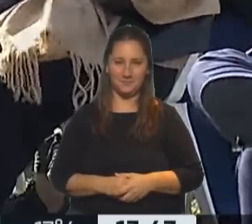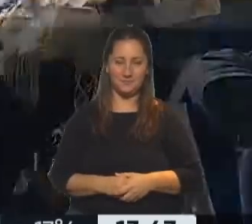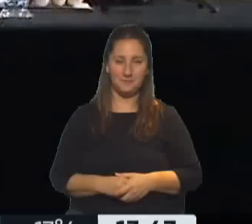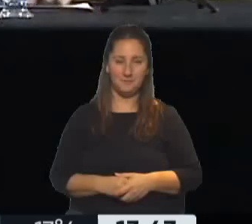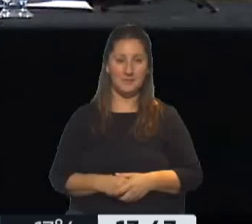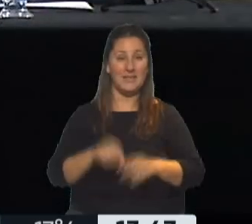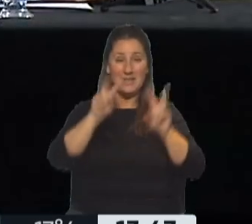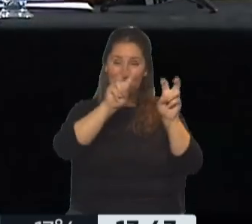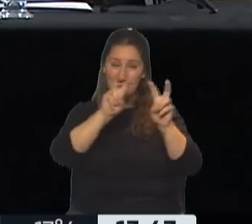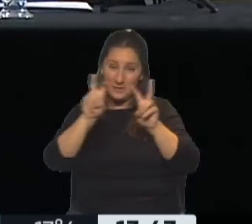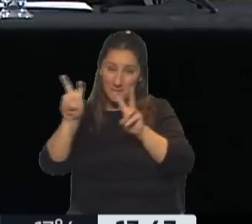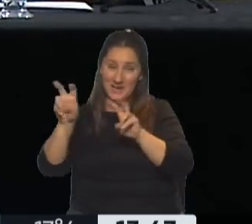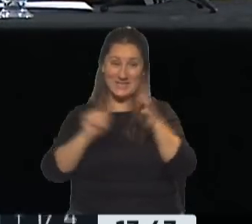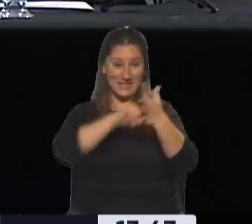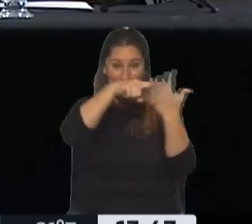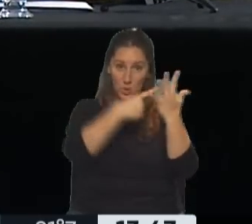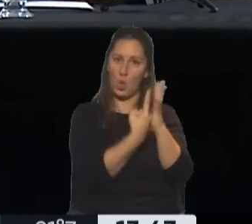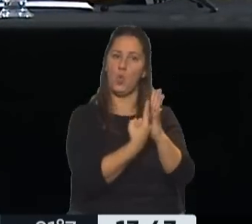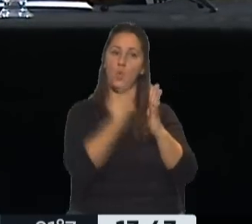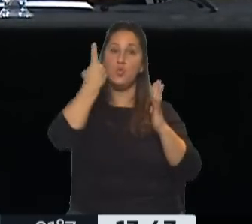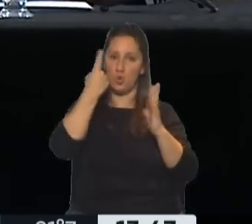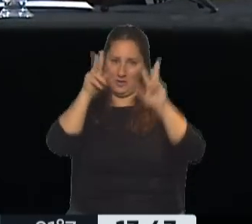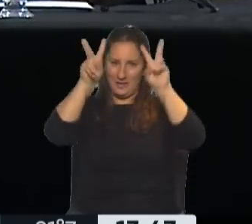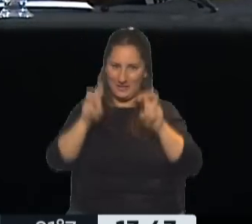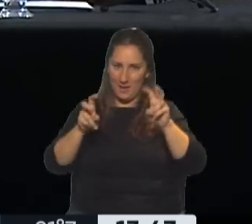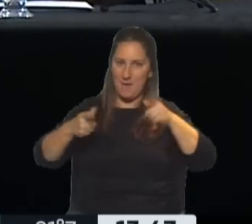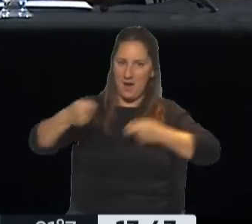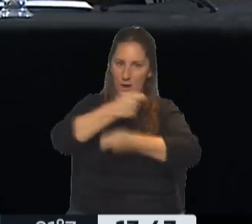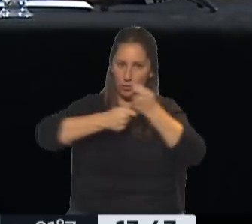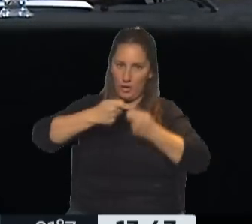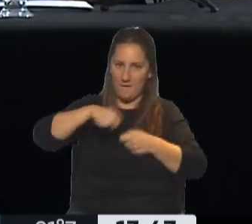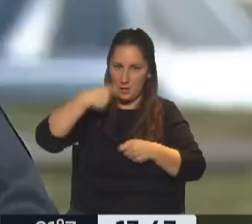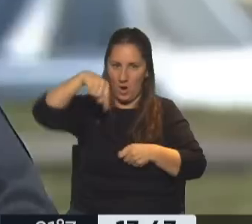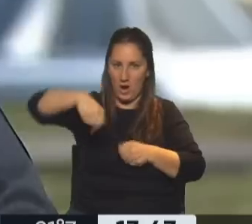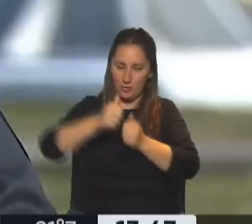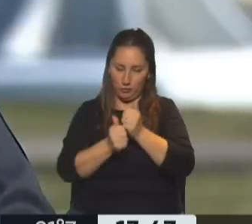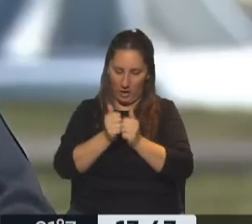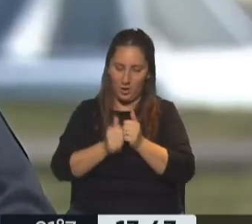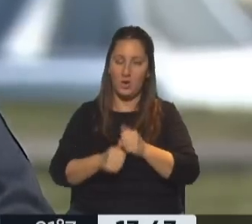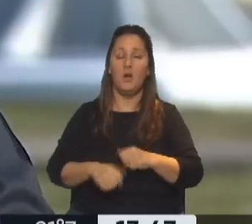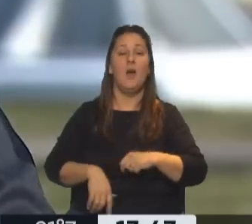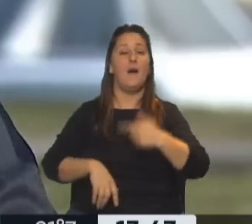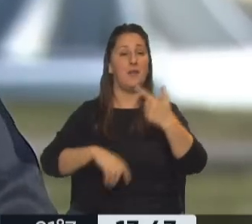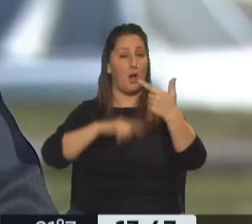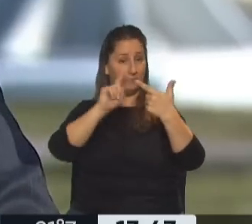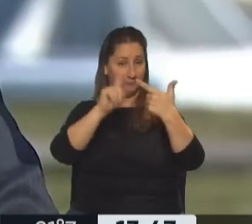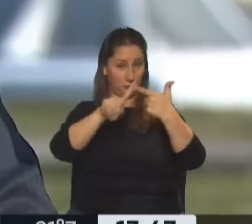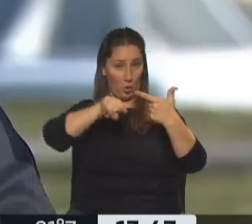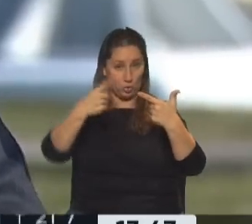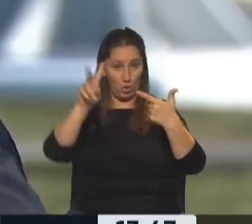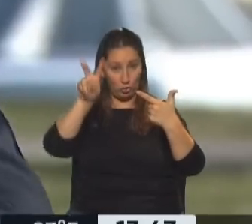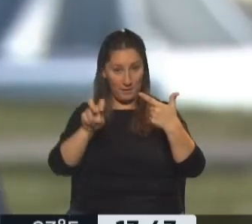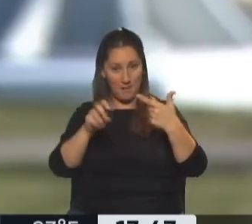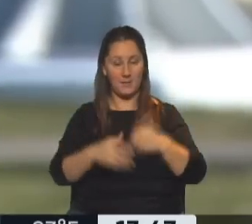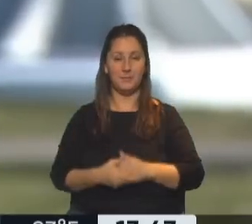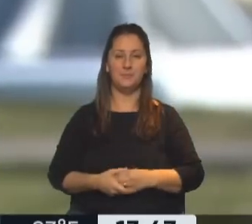Ese era uno de los temas, de los 5 temas que teníamos en carpeta. Había un segundo tema, que